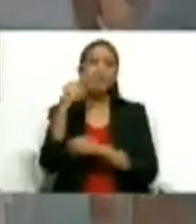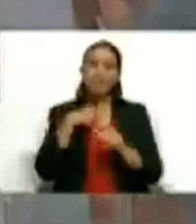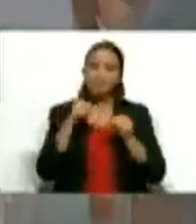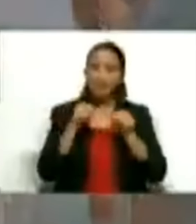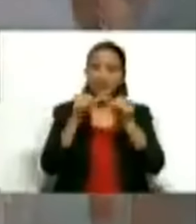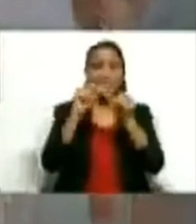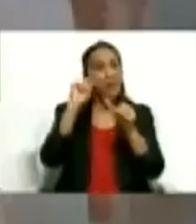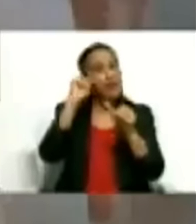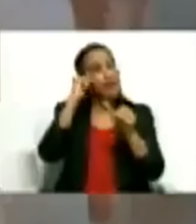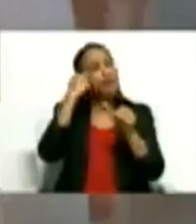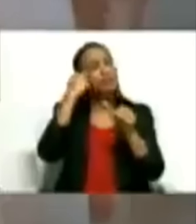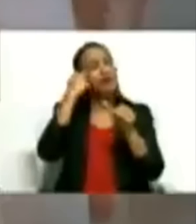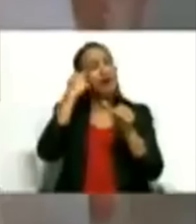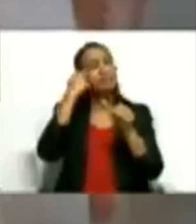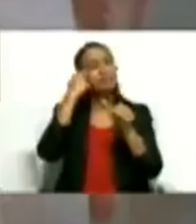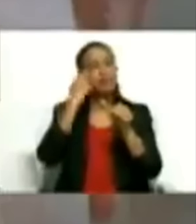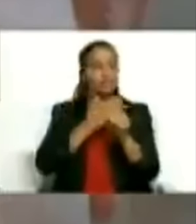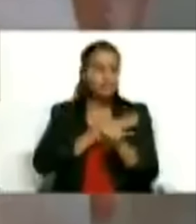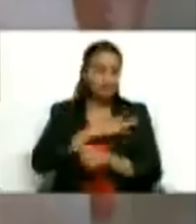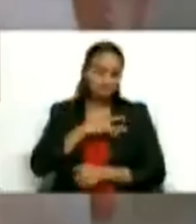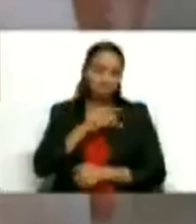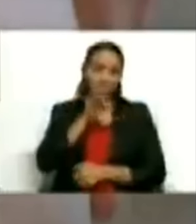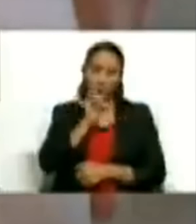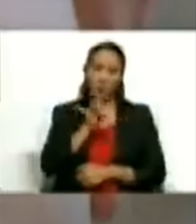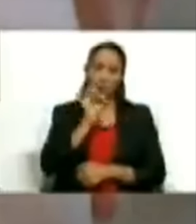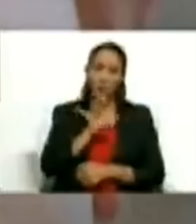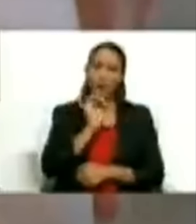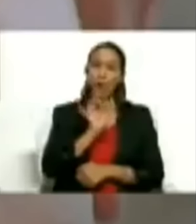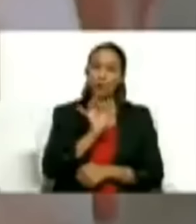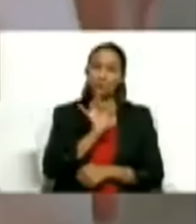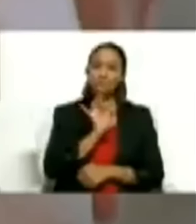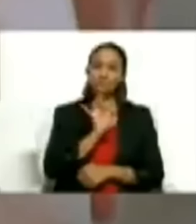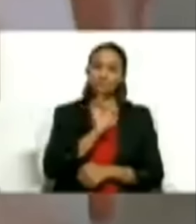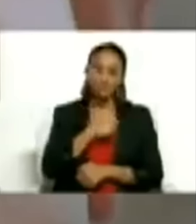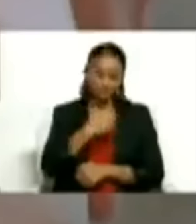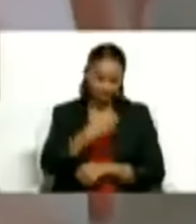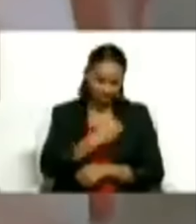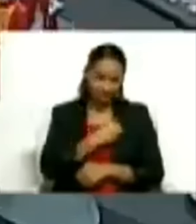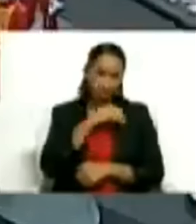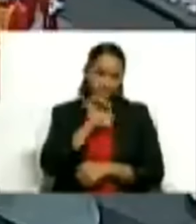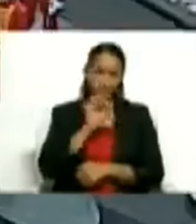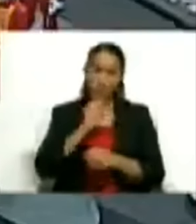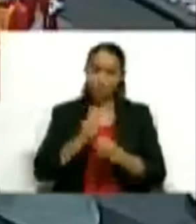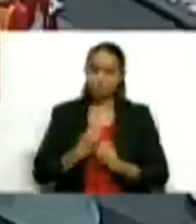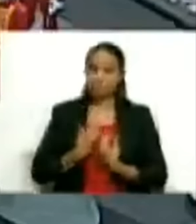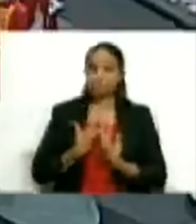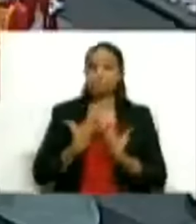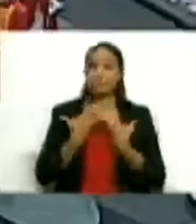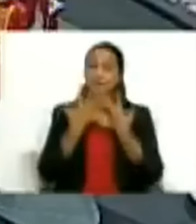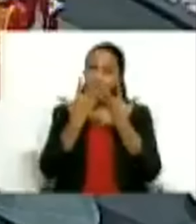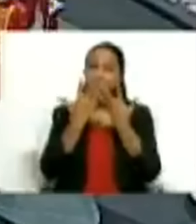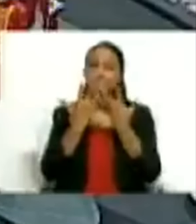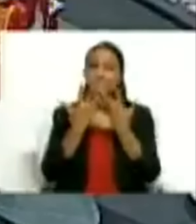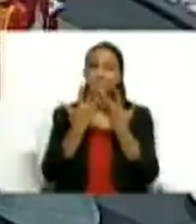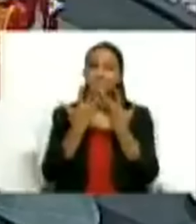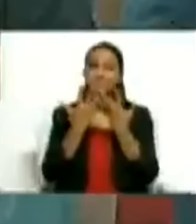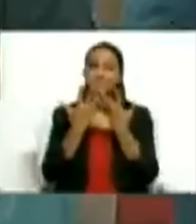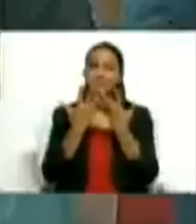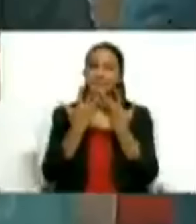dolor que vale la pena, que a pesar de quemar por dentro, es a su vez bálsamo para el alma. Es reconfortante porque su